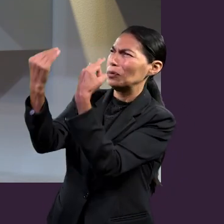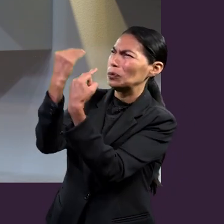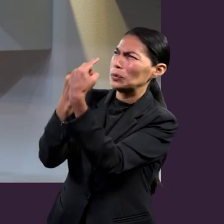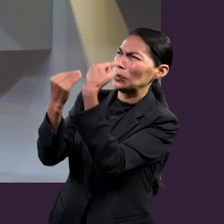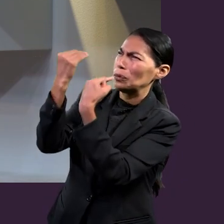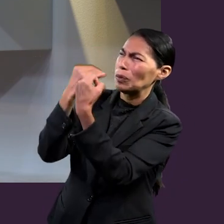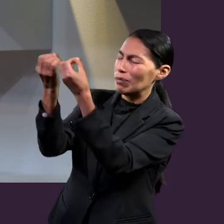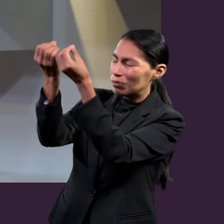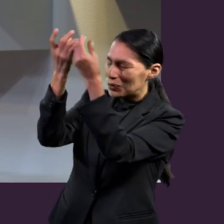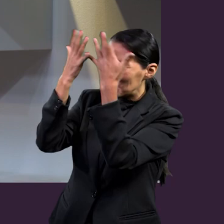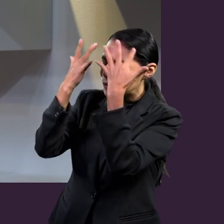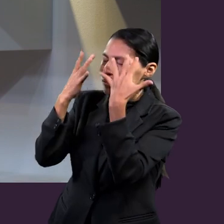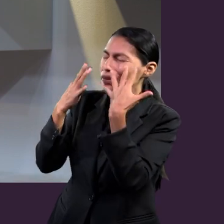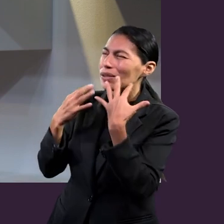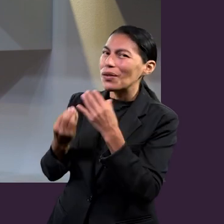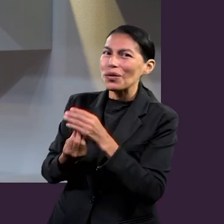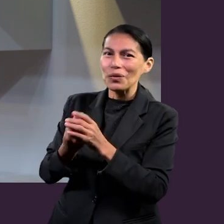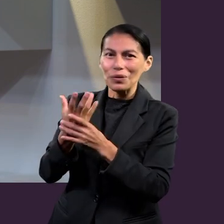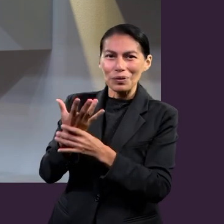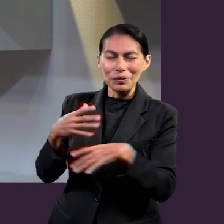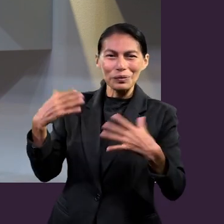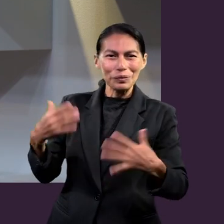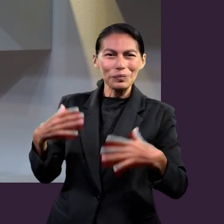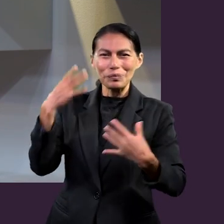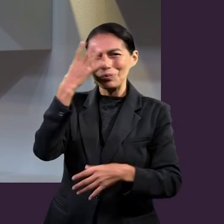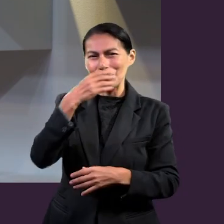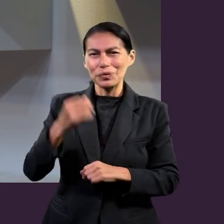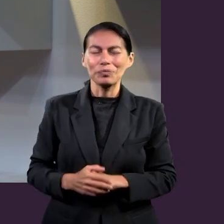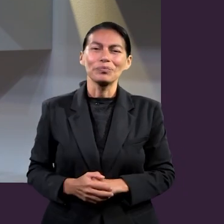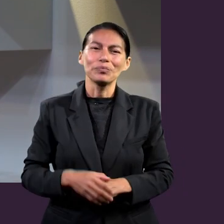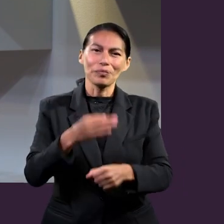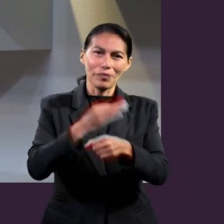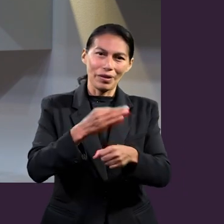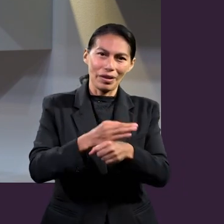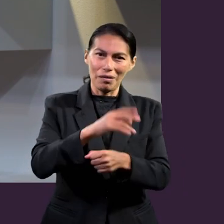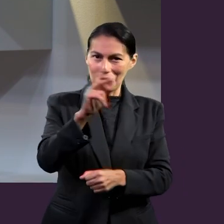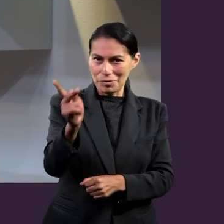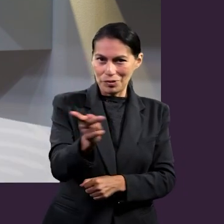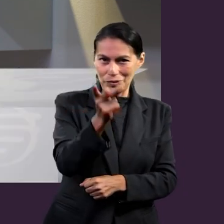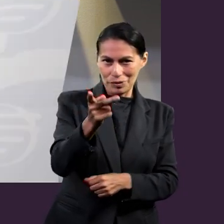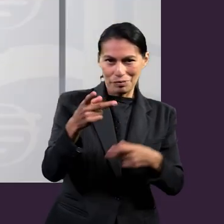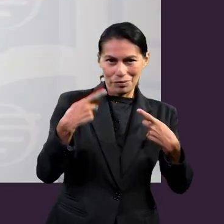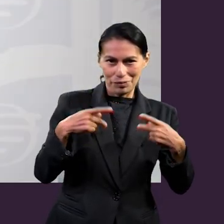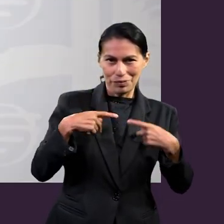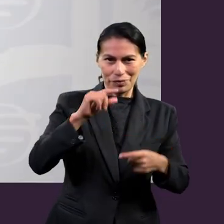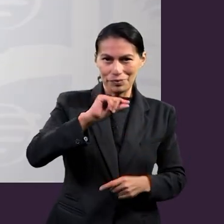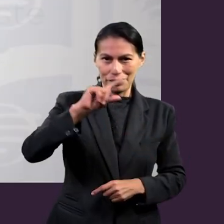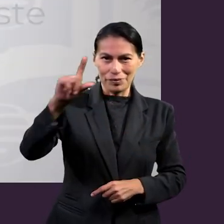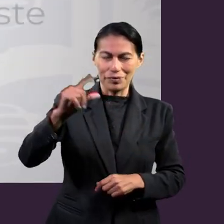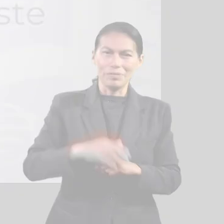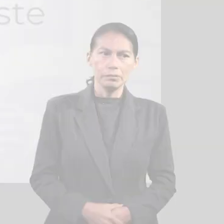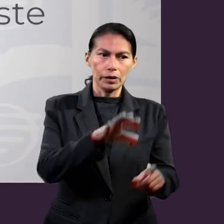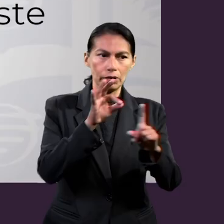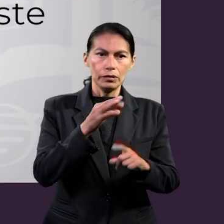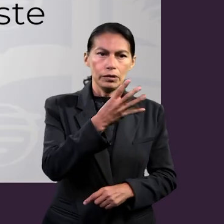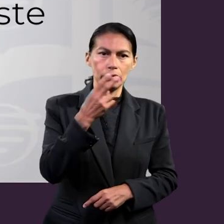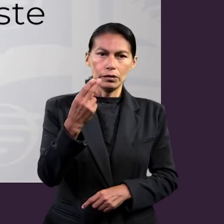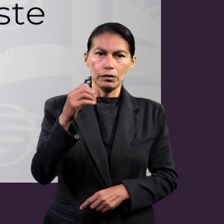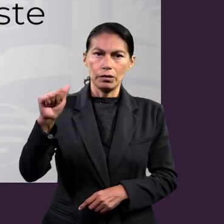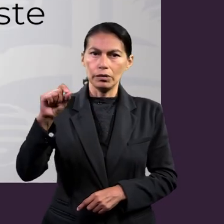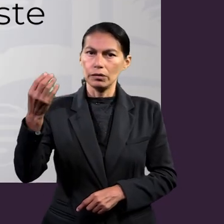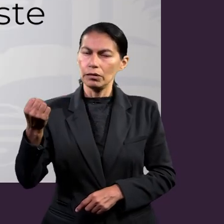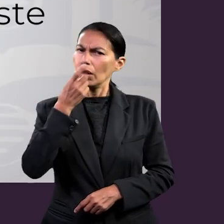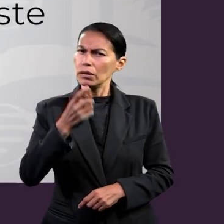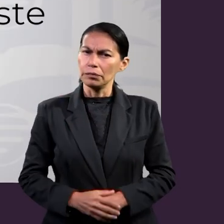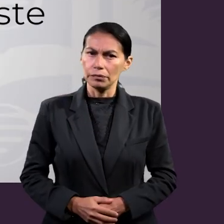mi ropa. En este momento quisiera hacer una pregunta para el experto. la pregunta dice, ¿qué consejos de